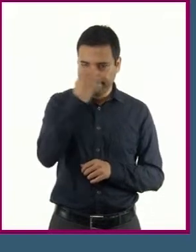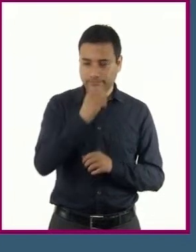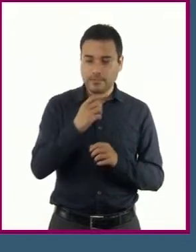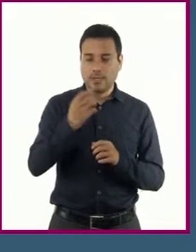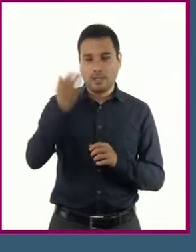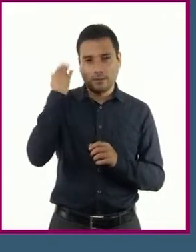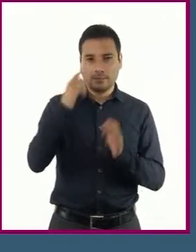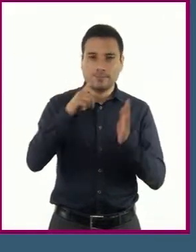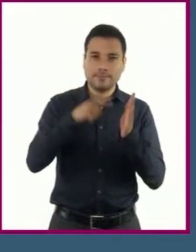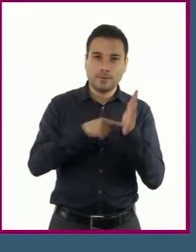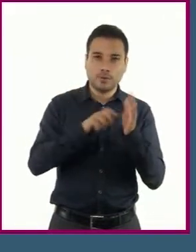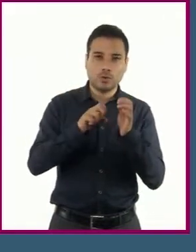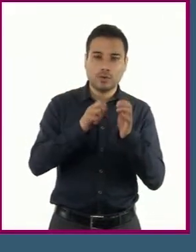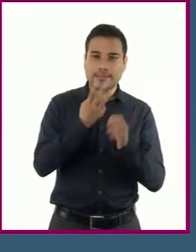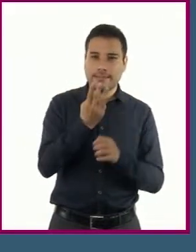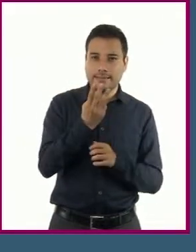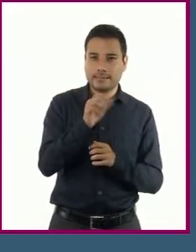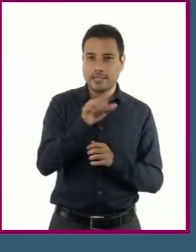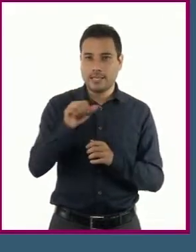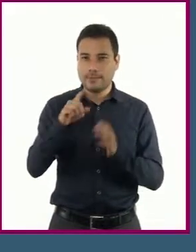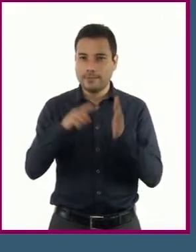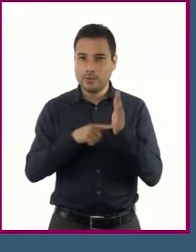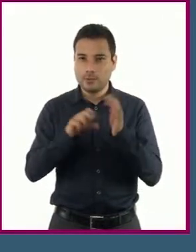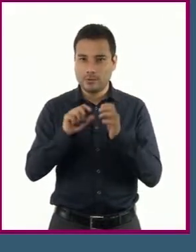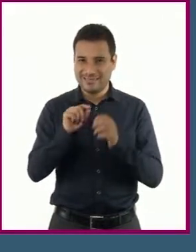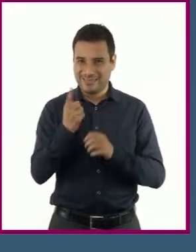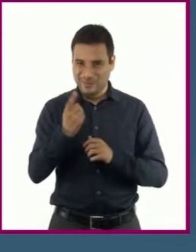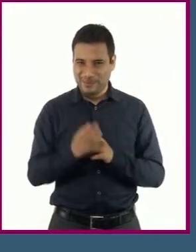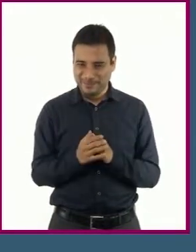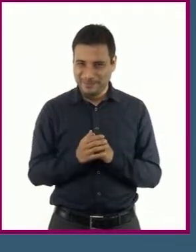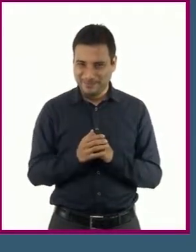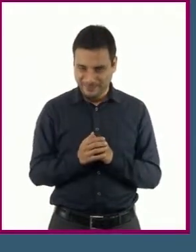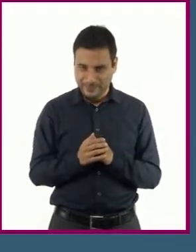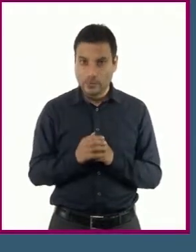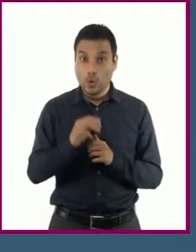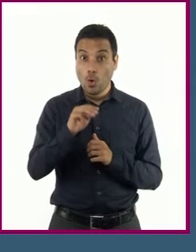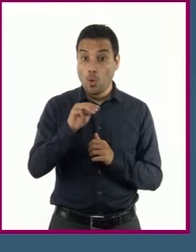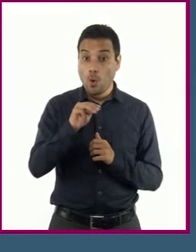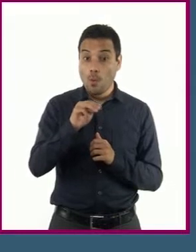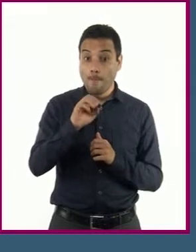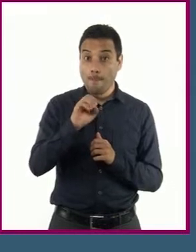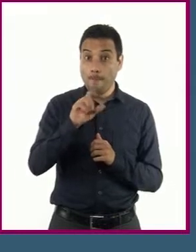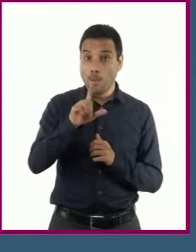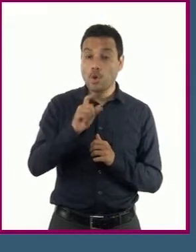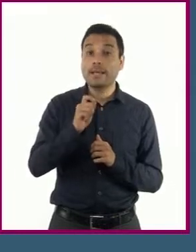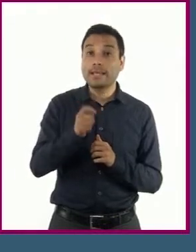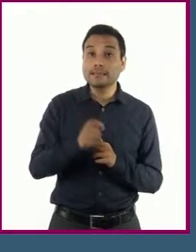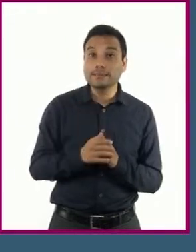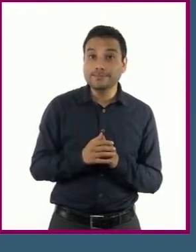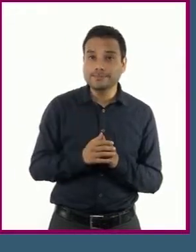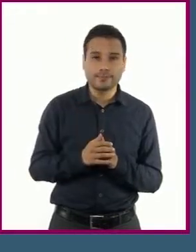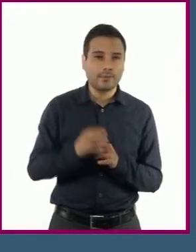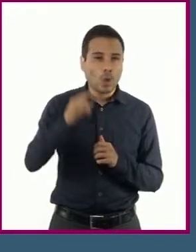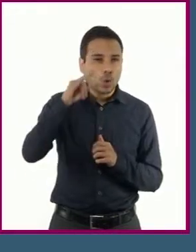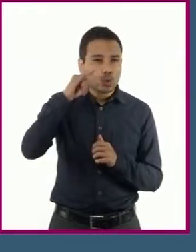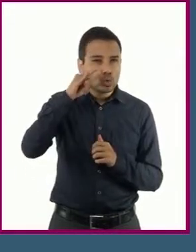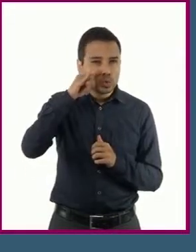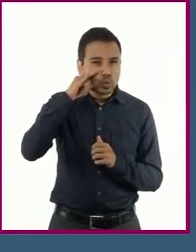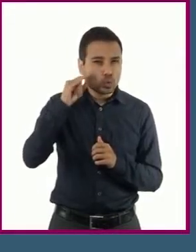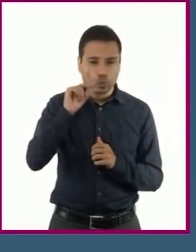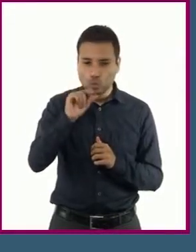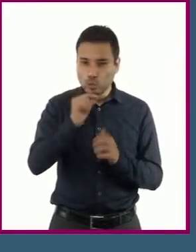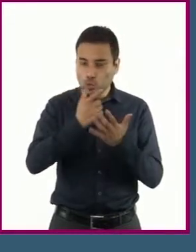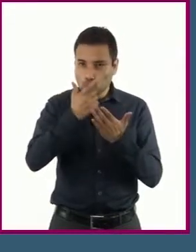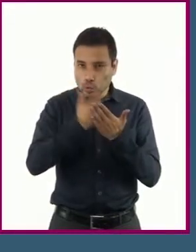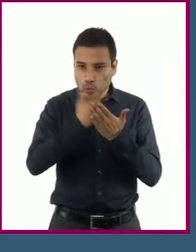y 1971, se comenzó por considerar al mol como una unidad macroscópica en la escala